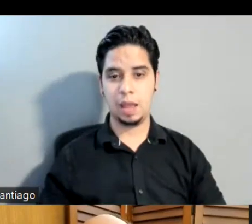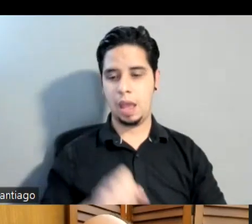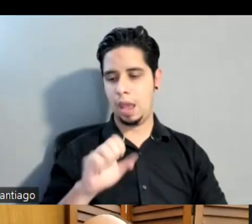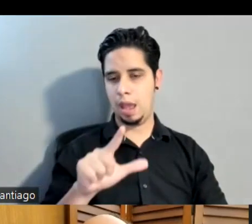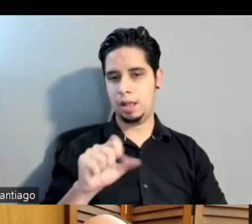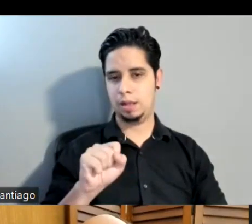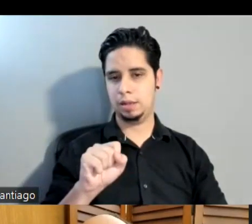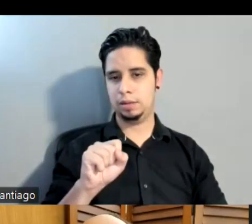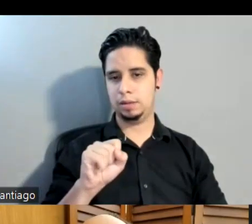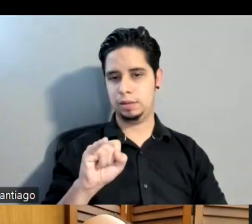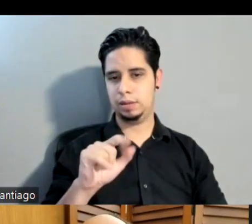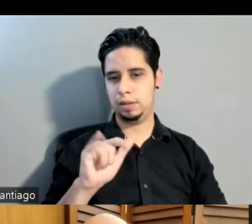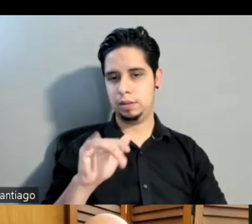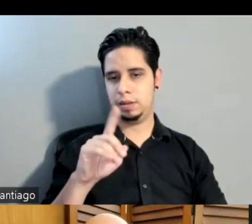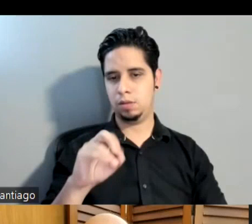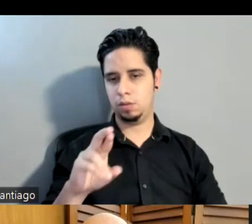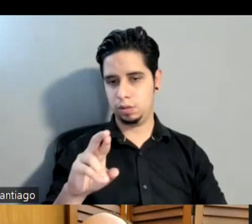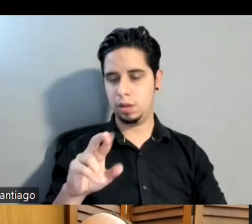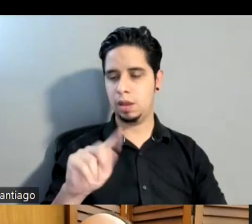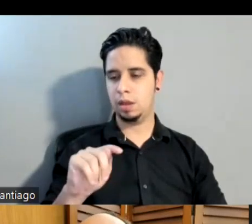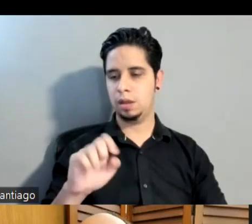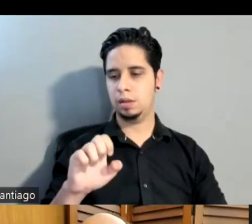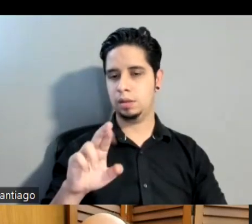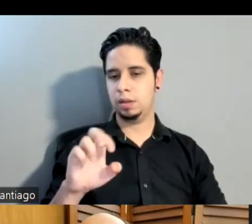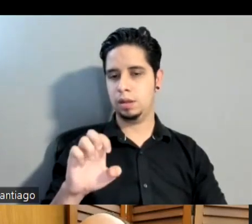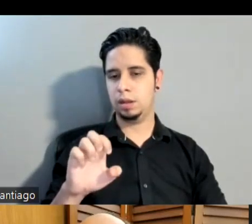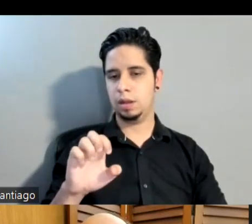El silenciador de Tere Marichal, ¿no? ¿Cómo? Va a ser